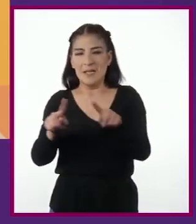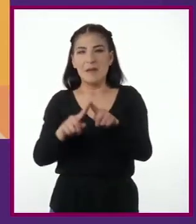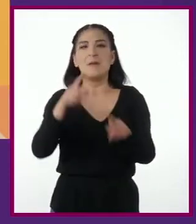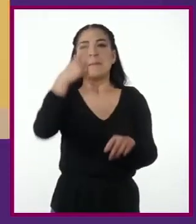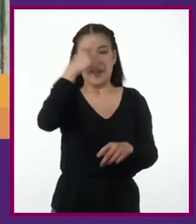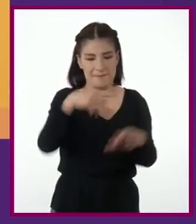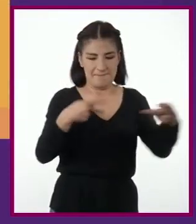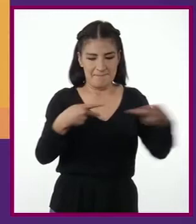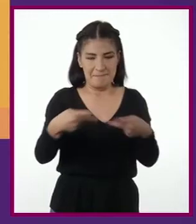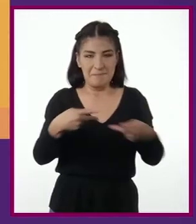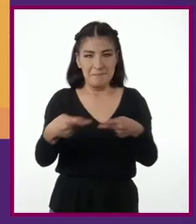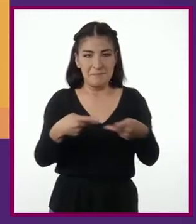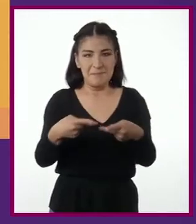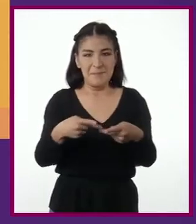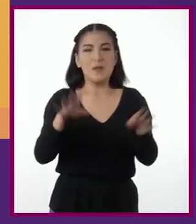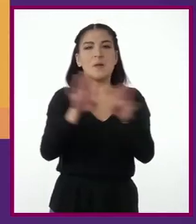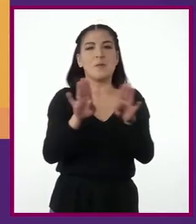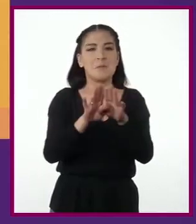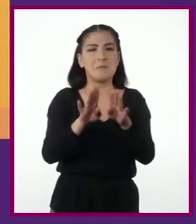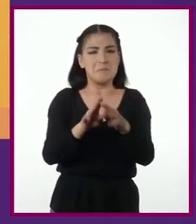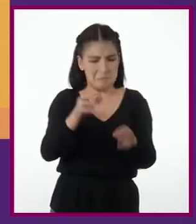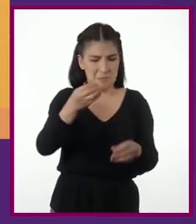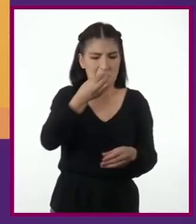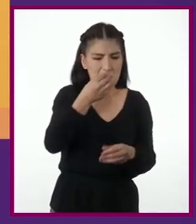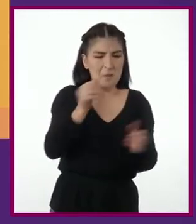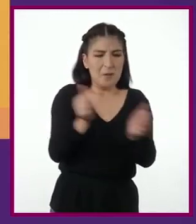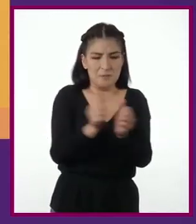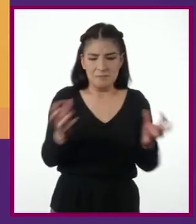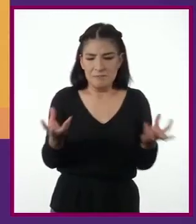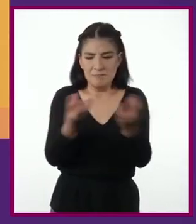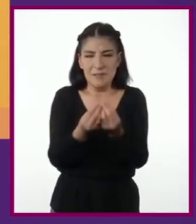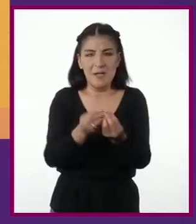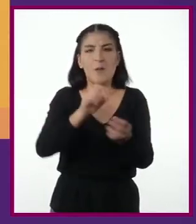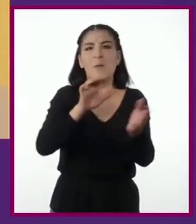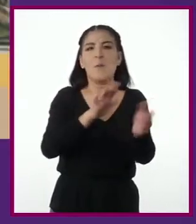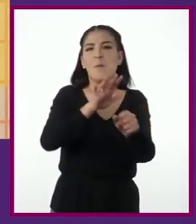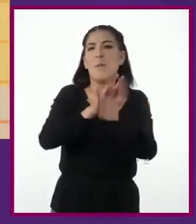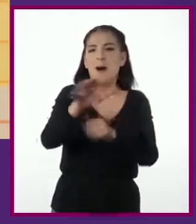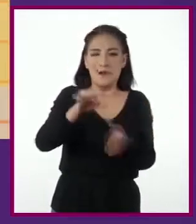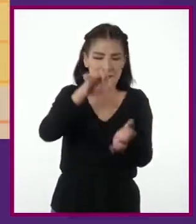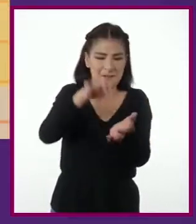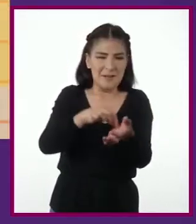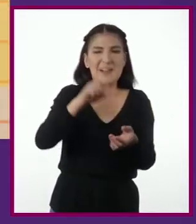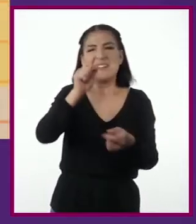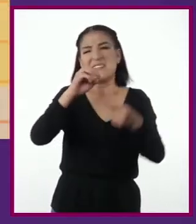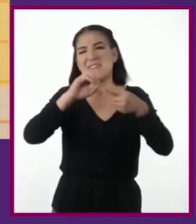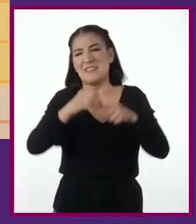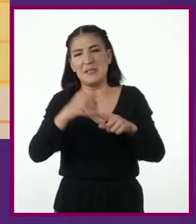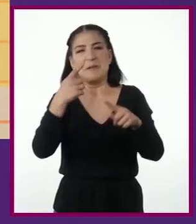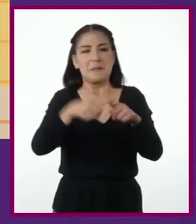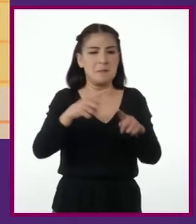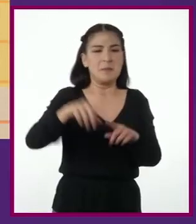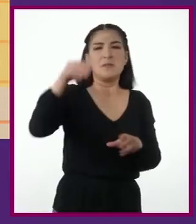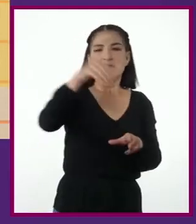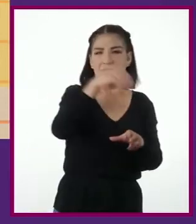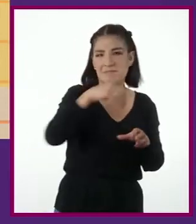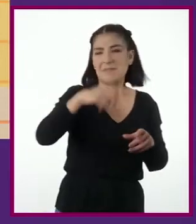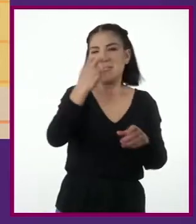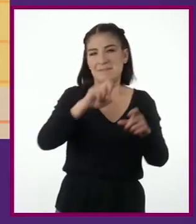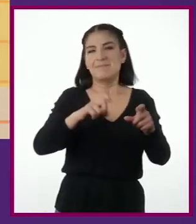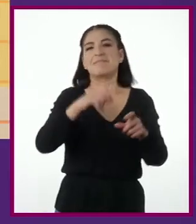de prepararlo y combinarlo con las otras semillas que prosperaban en todo el territorio